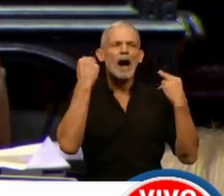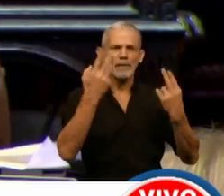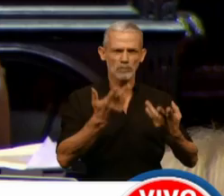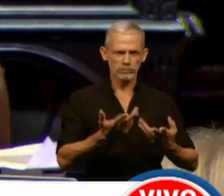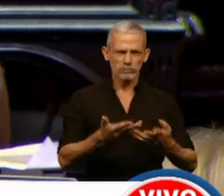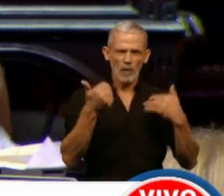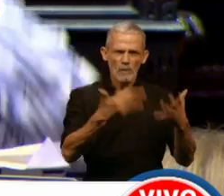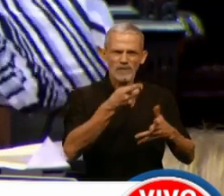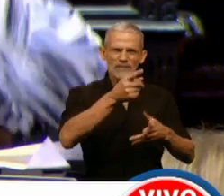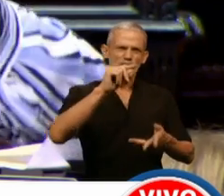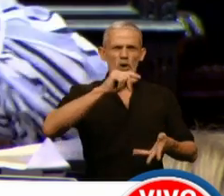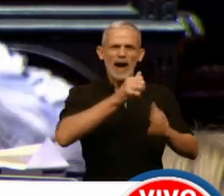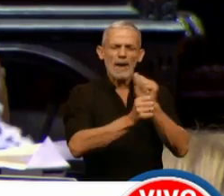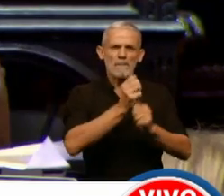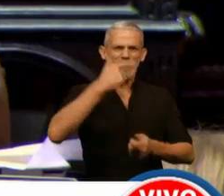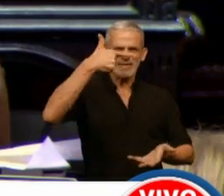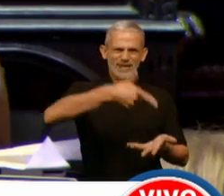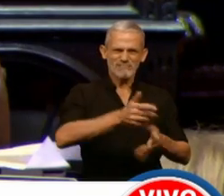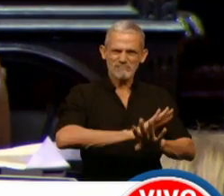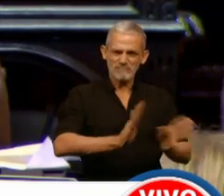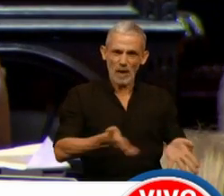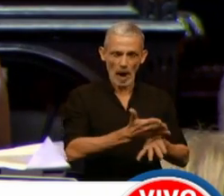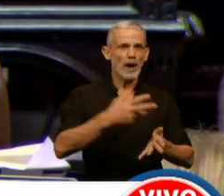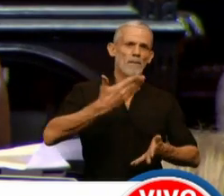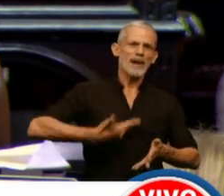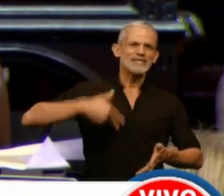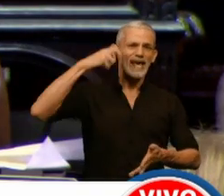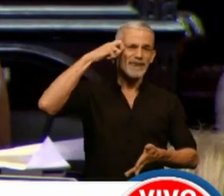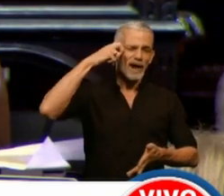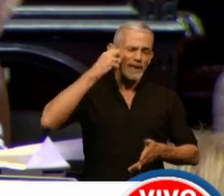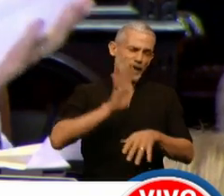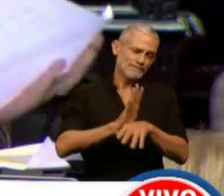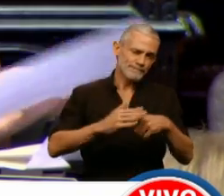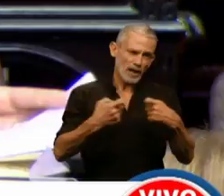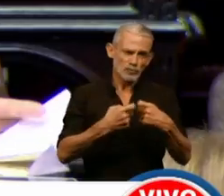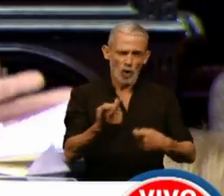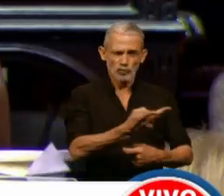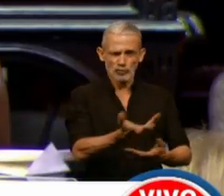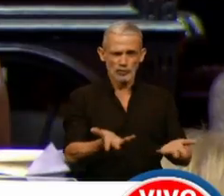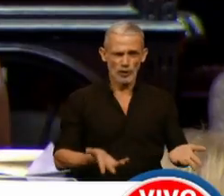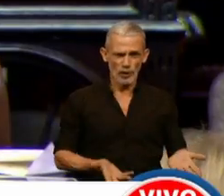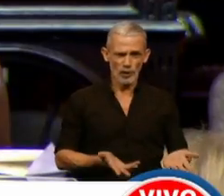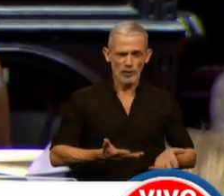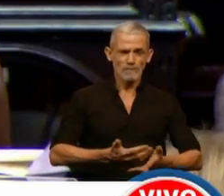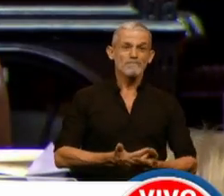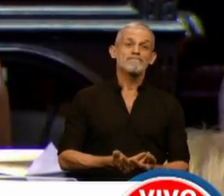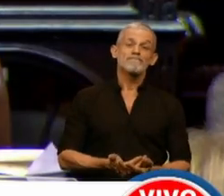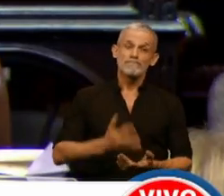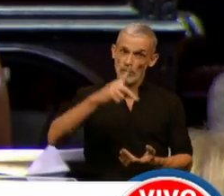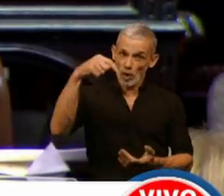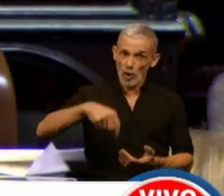beneficiando a las energéticas y el presidente de la unión cita radical fue cómplice de esto y de muchas otras cosas entonces